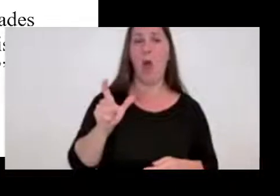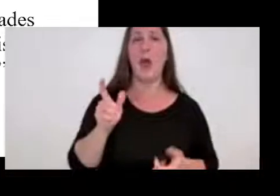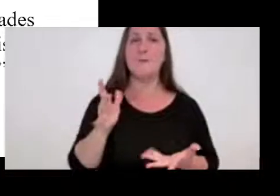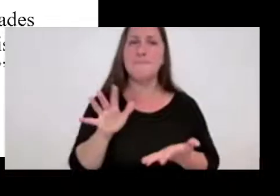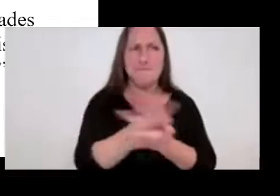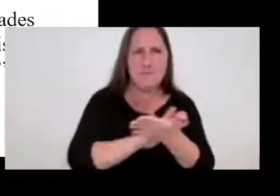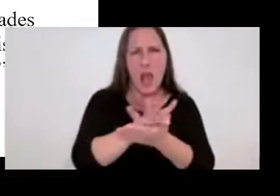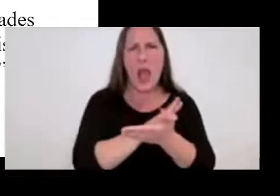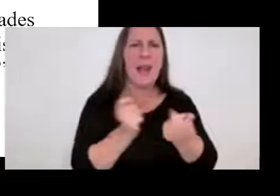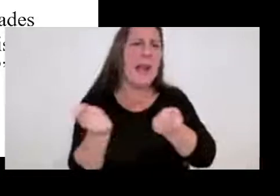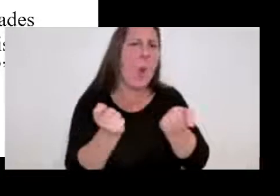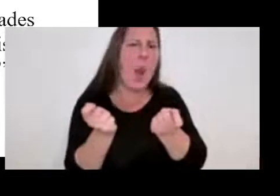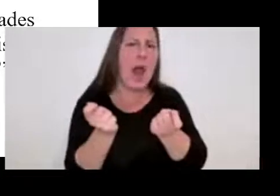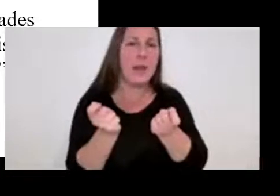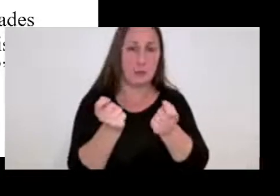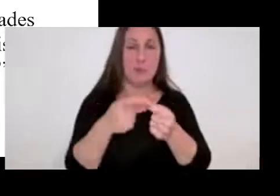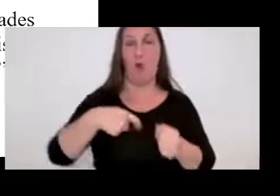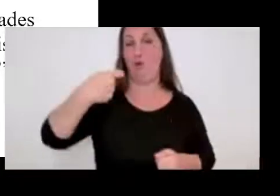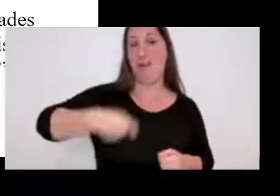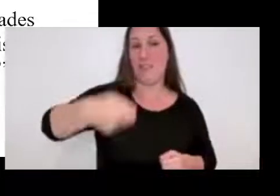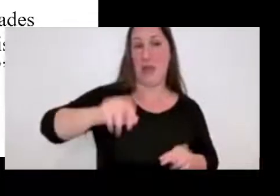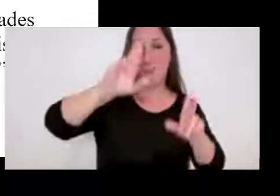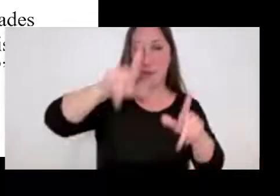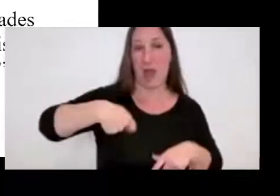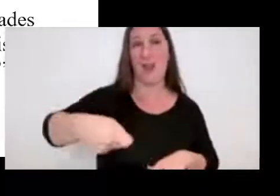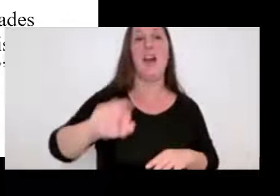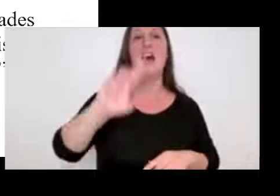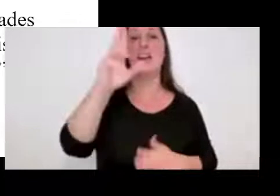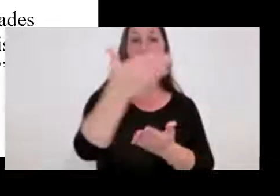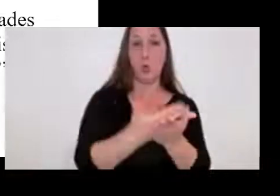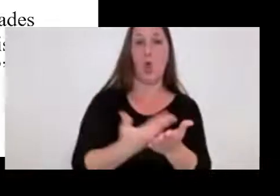previsto en este régimen de facilidades de la Resolución General